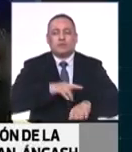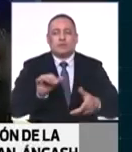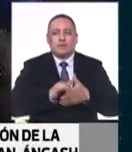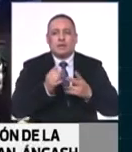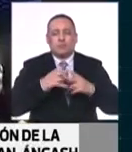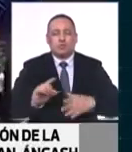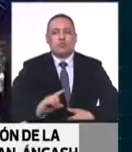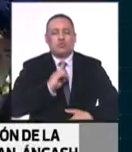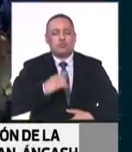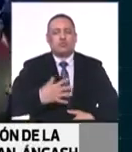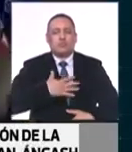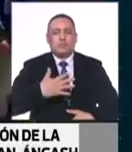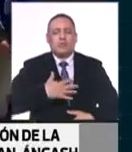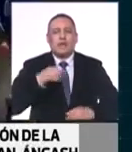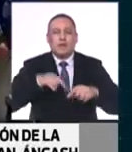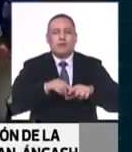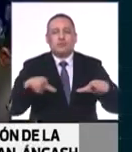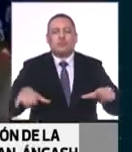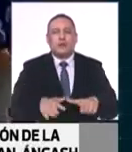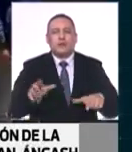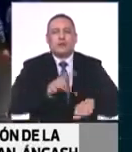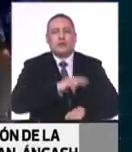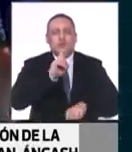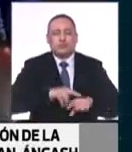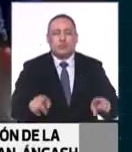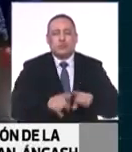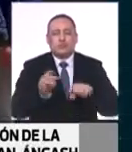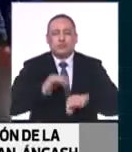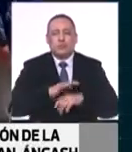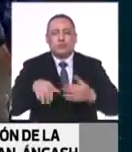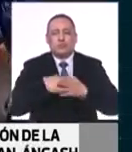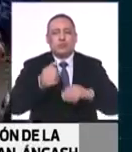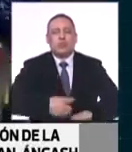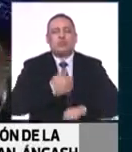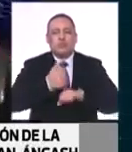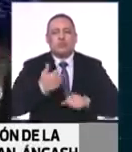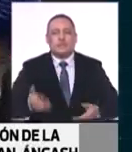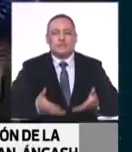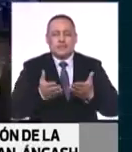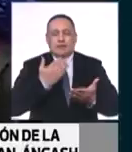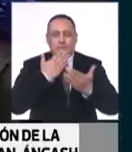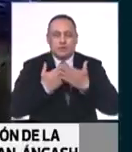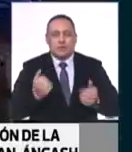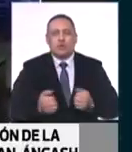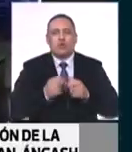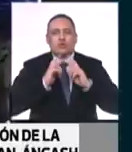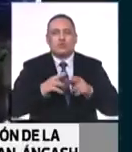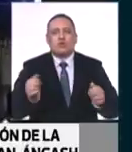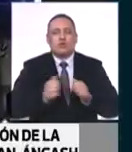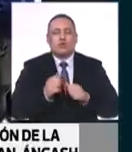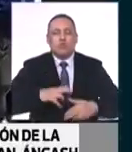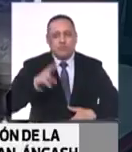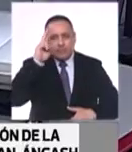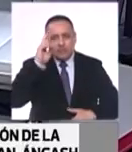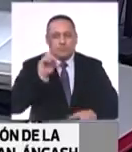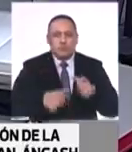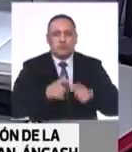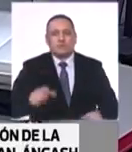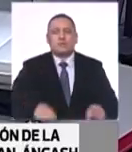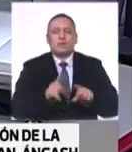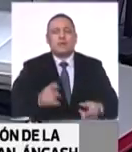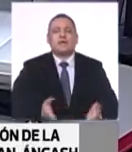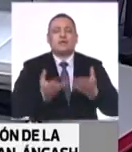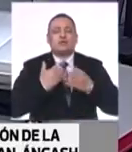muy orgullosos de pertenecer a esta querida región y sobre todo como autoridades dar la cara y responder a esa confianza del pueblo que